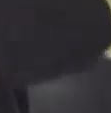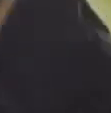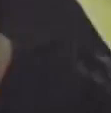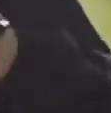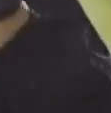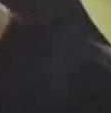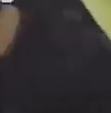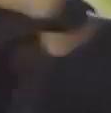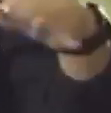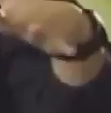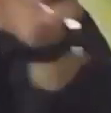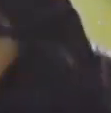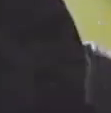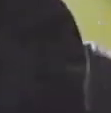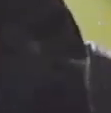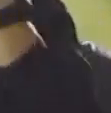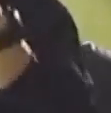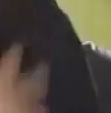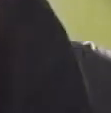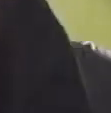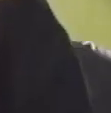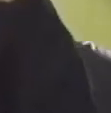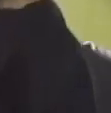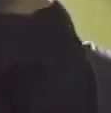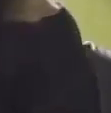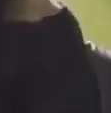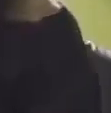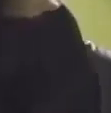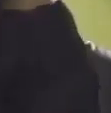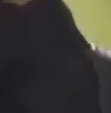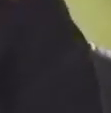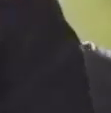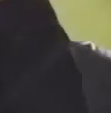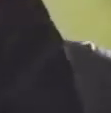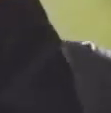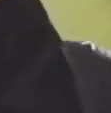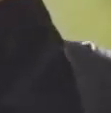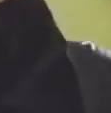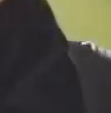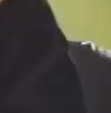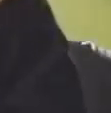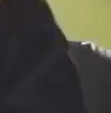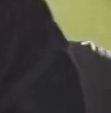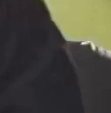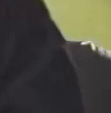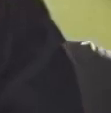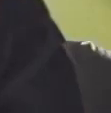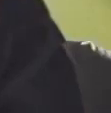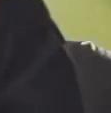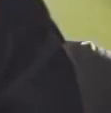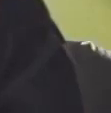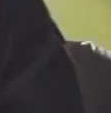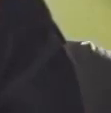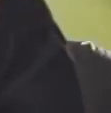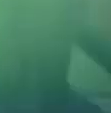invito a todas las personas a que aprendan lengua de señas y que sean unas maestras especiales.